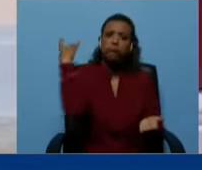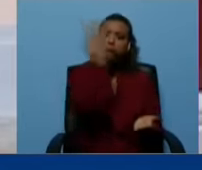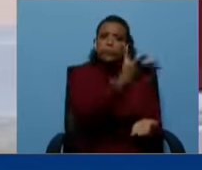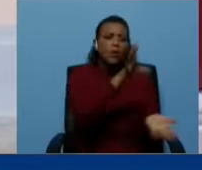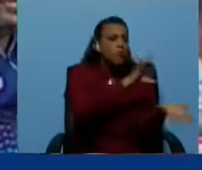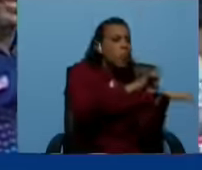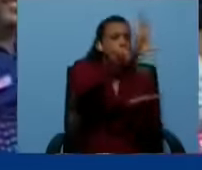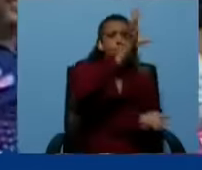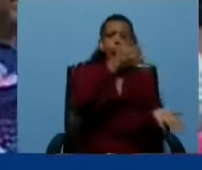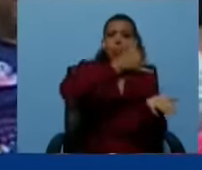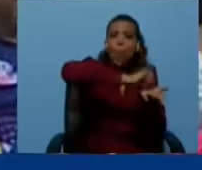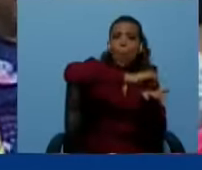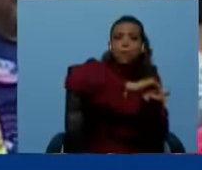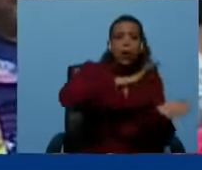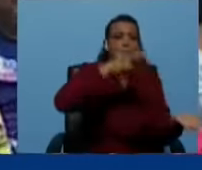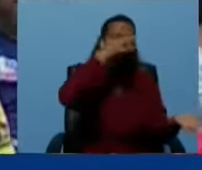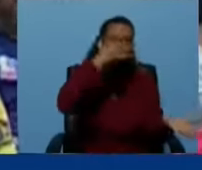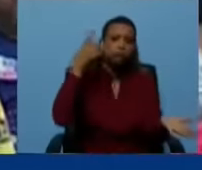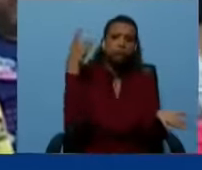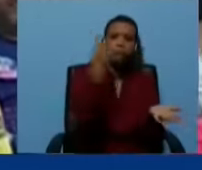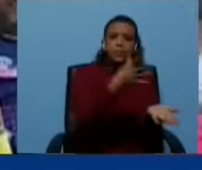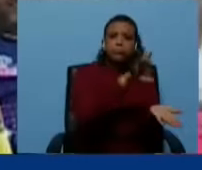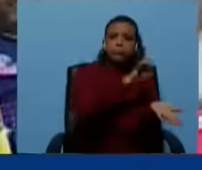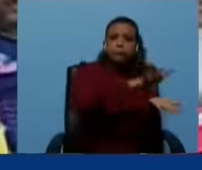¡Fuera de aquí!